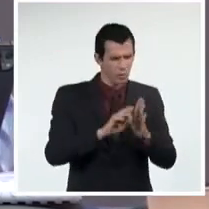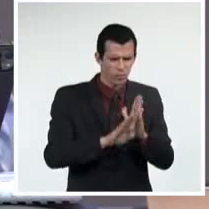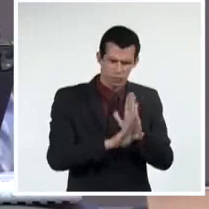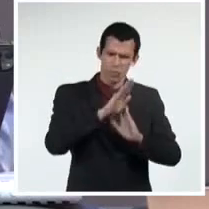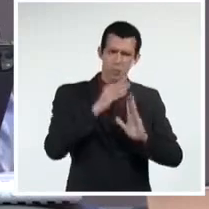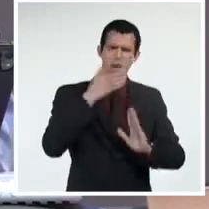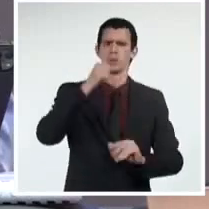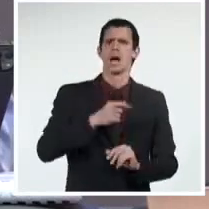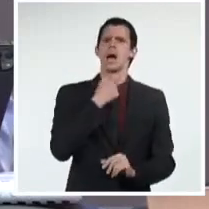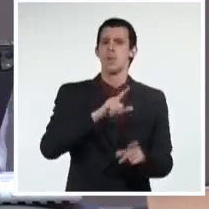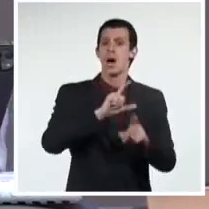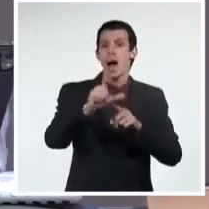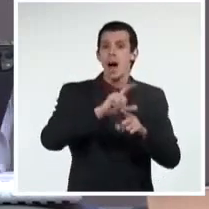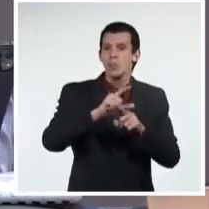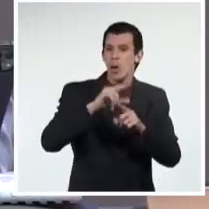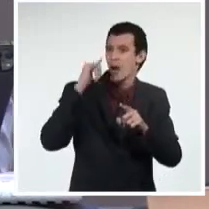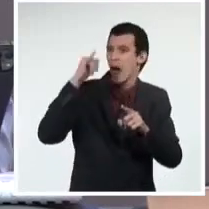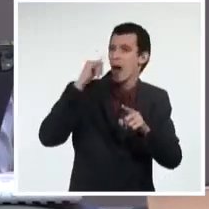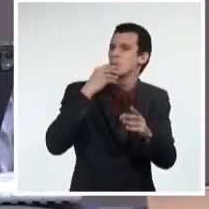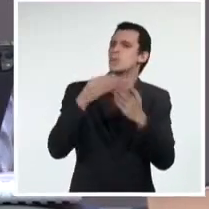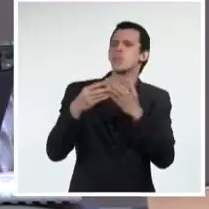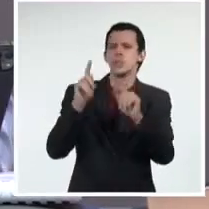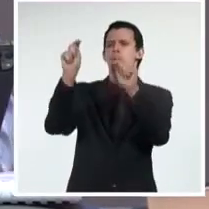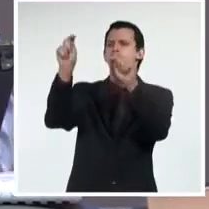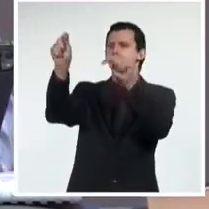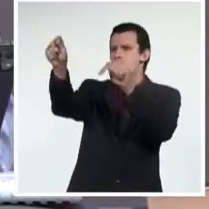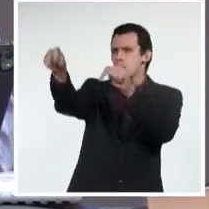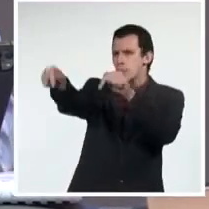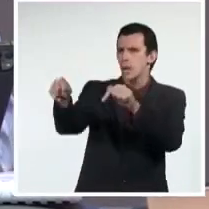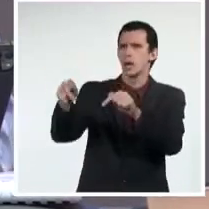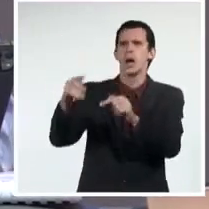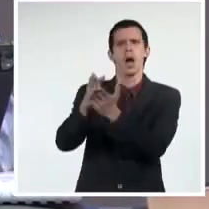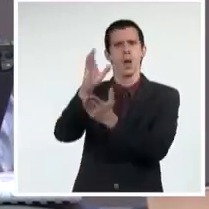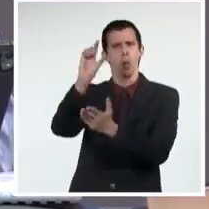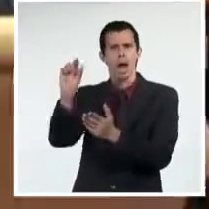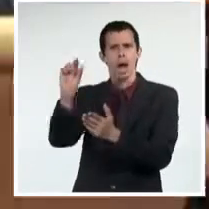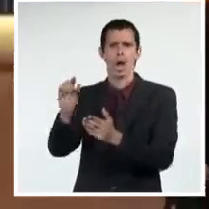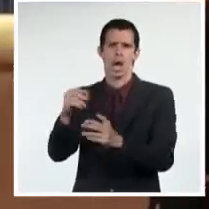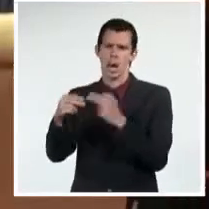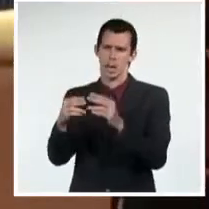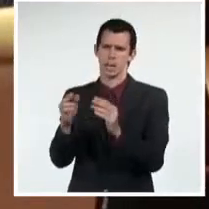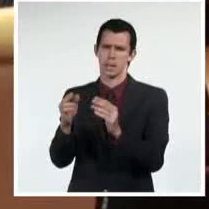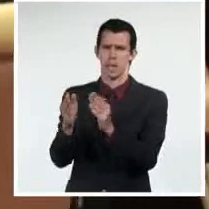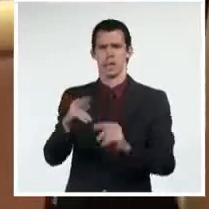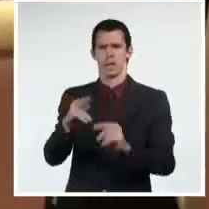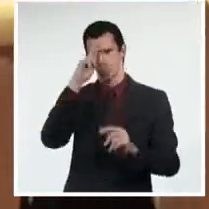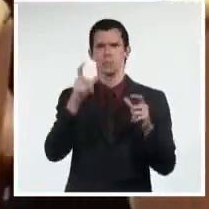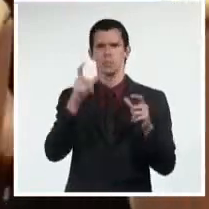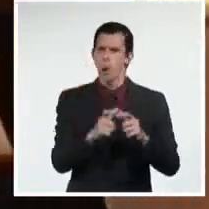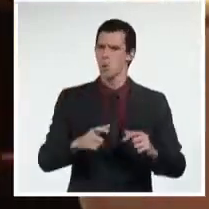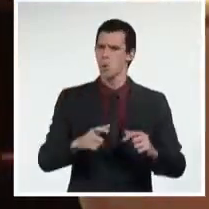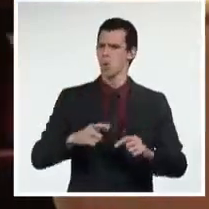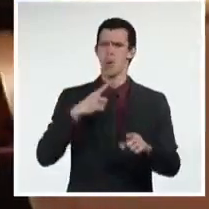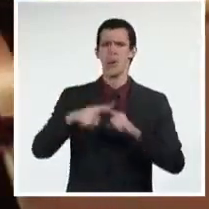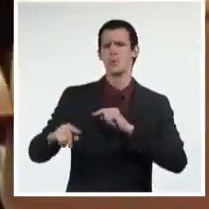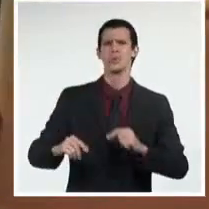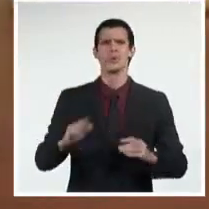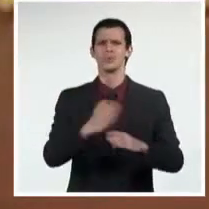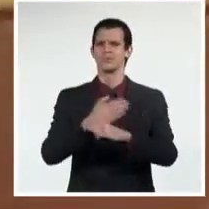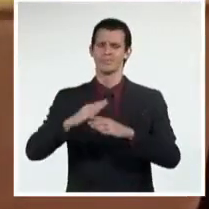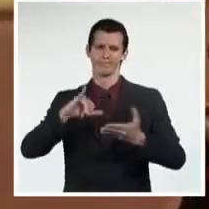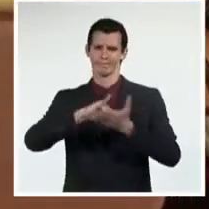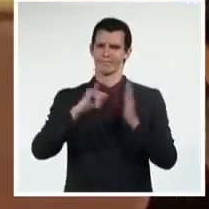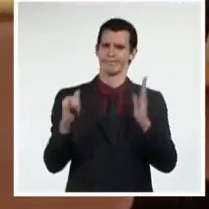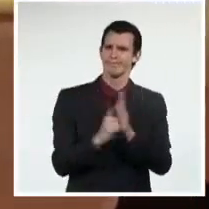En el campo hay consultorios médicos. En el campo hay un grupo de programas donde se atienden también problemáticas de la